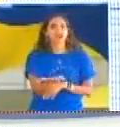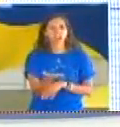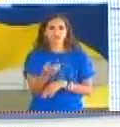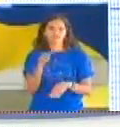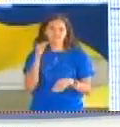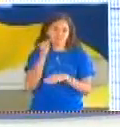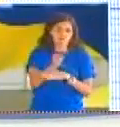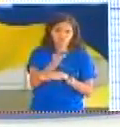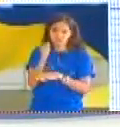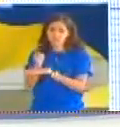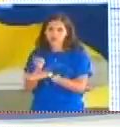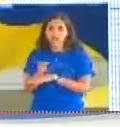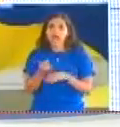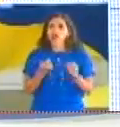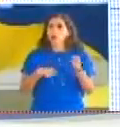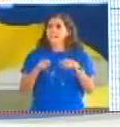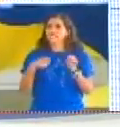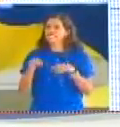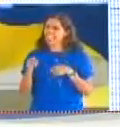amenazando a los comerciantes,